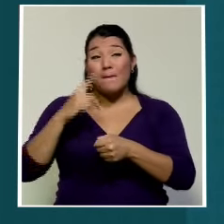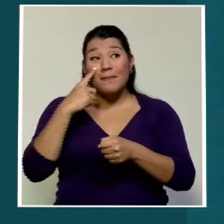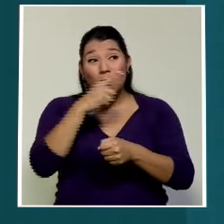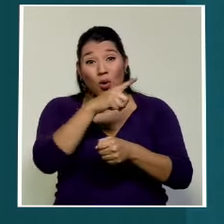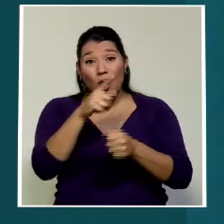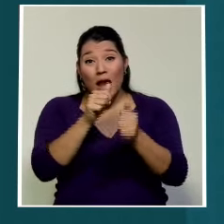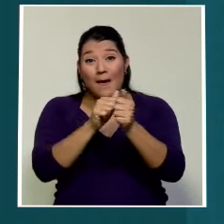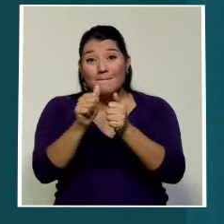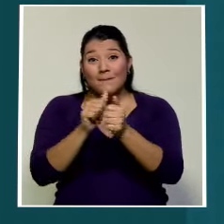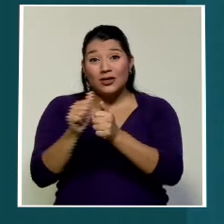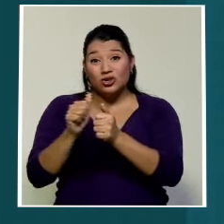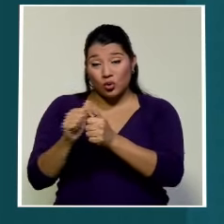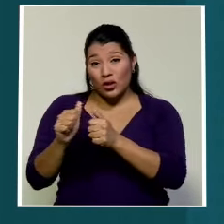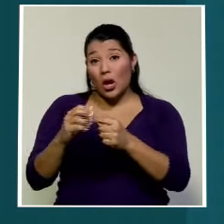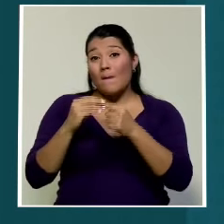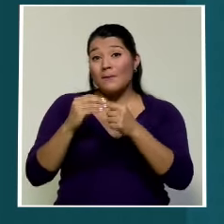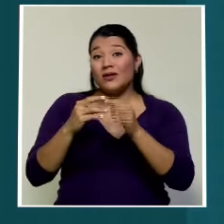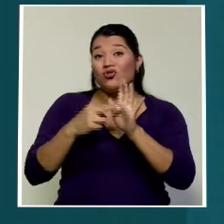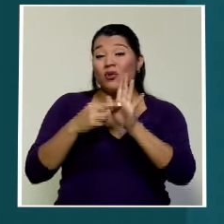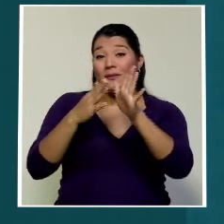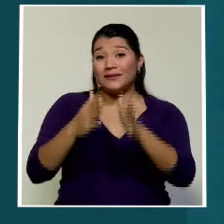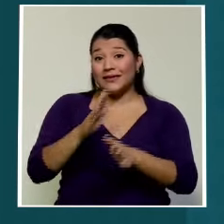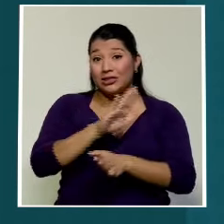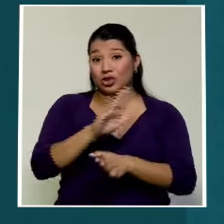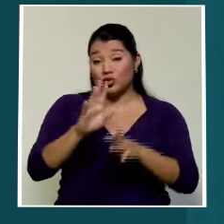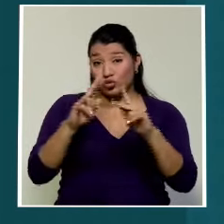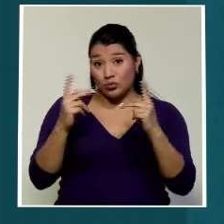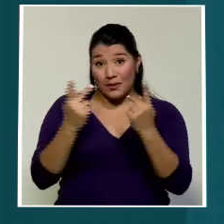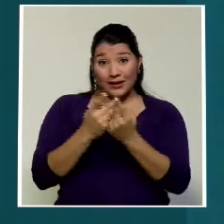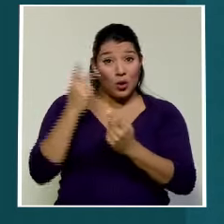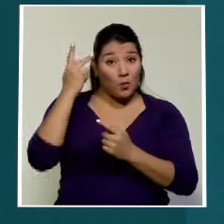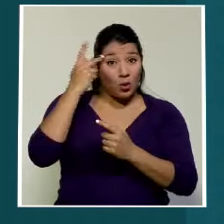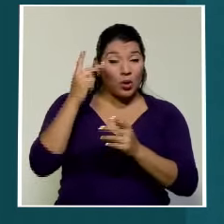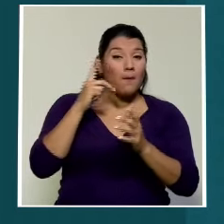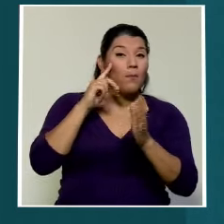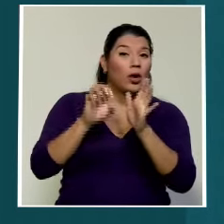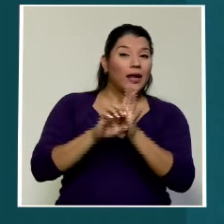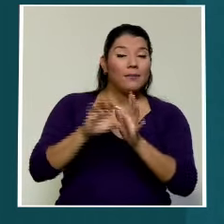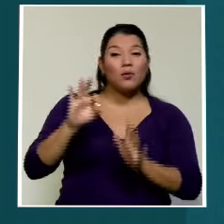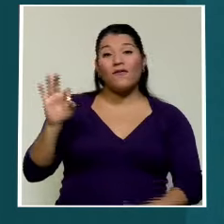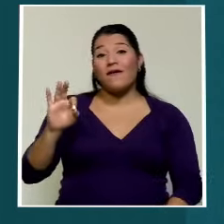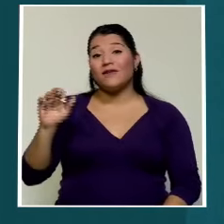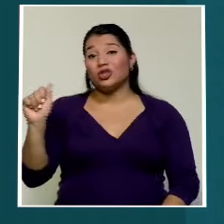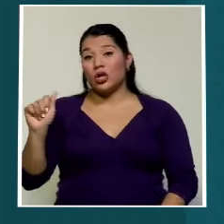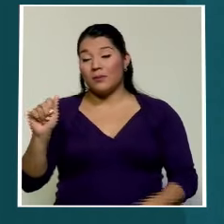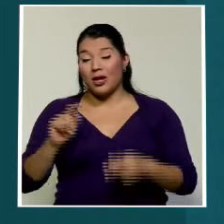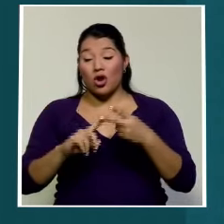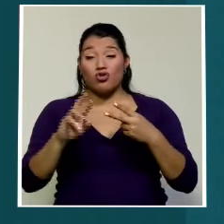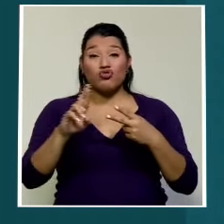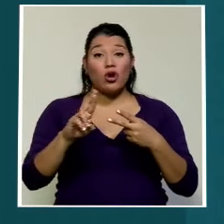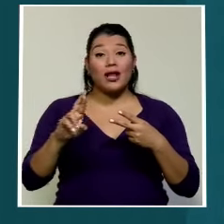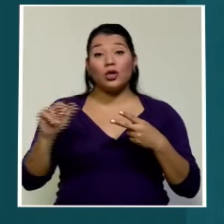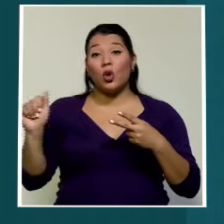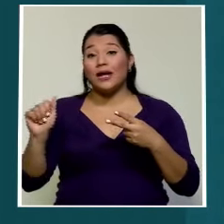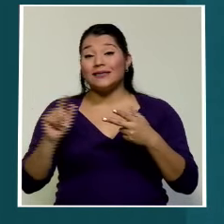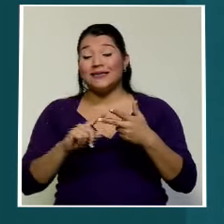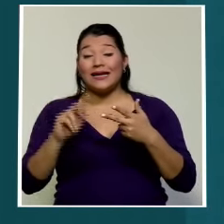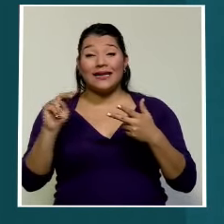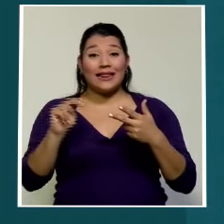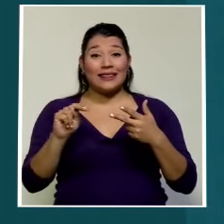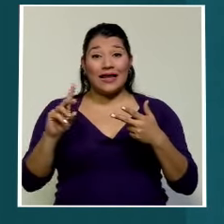los máximos representantes de sus partidos políticos, como por ejemplo Fabricio Alvarado, Rolando Araya, Natalia Díaz, entre